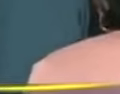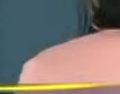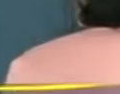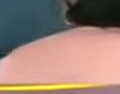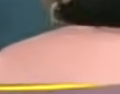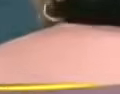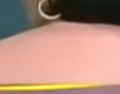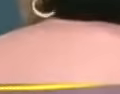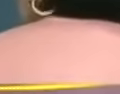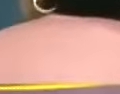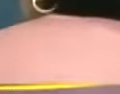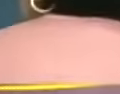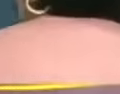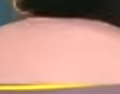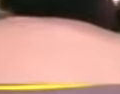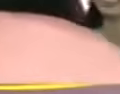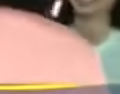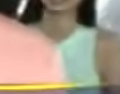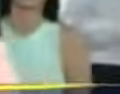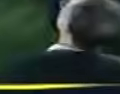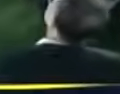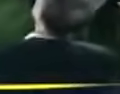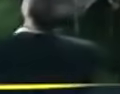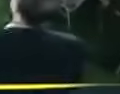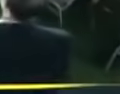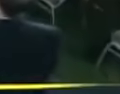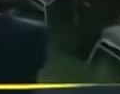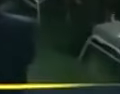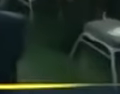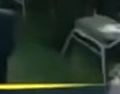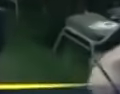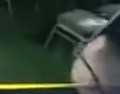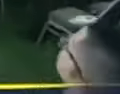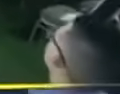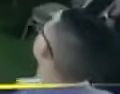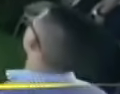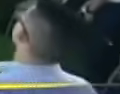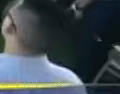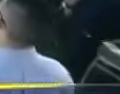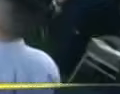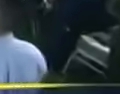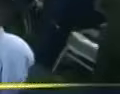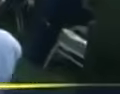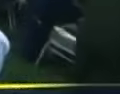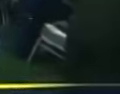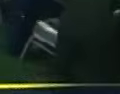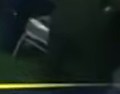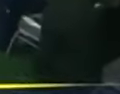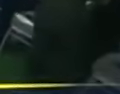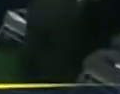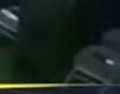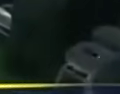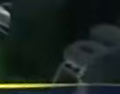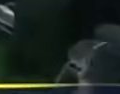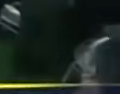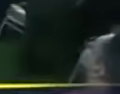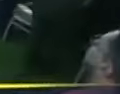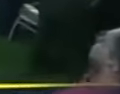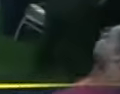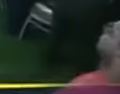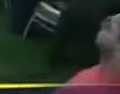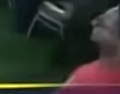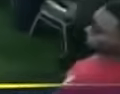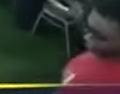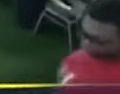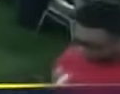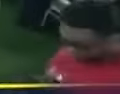ese derecho fundamental que habían tenido aquellos hombres y mujeres durante la Cuarta República que fueron invisibilizados.